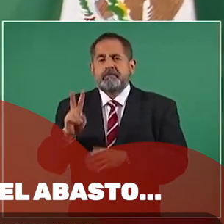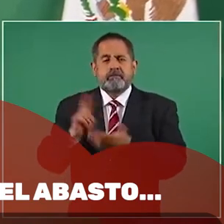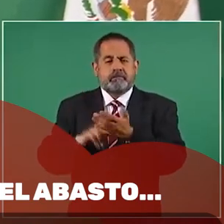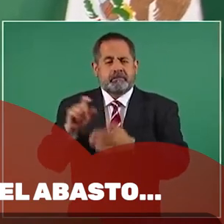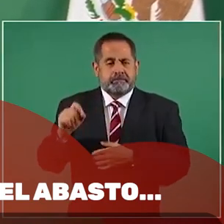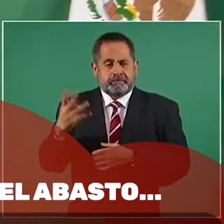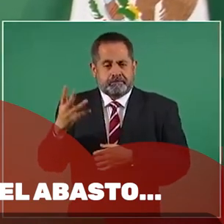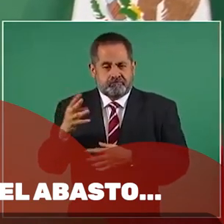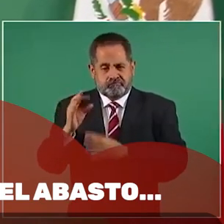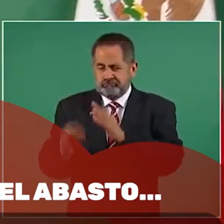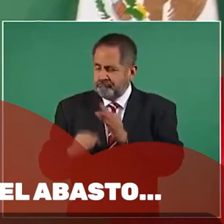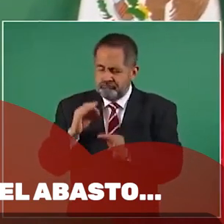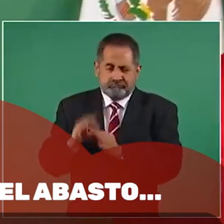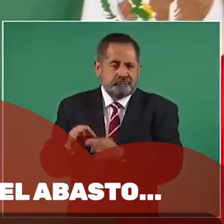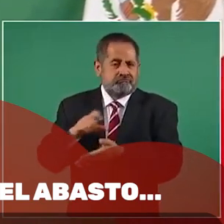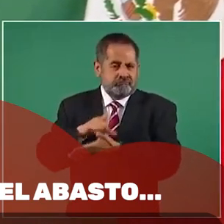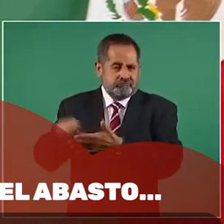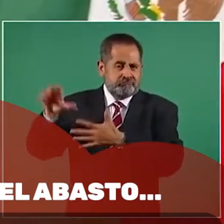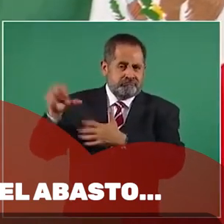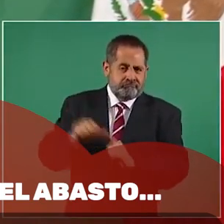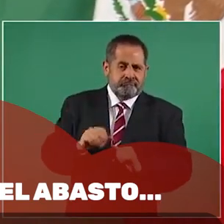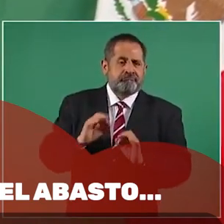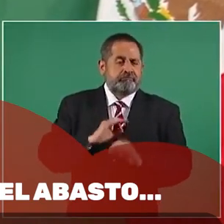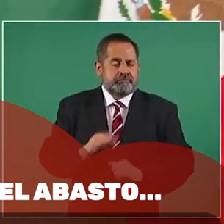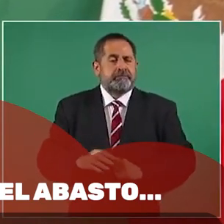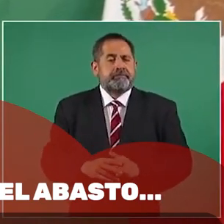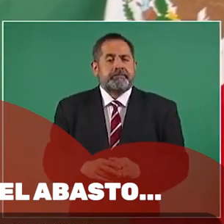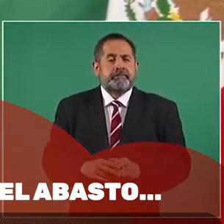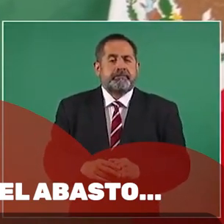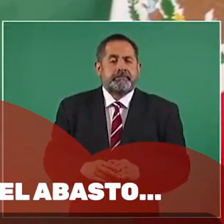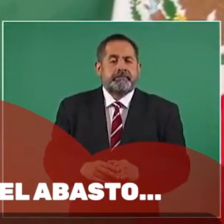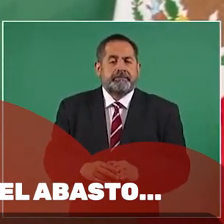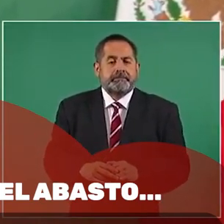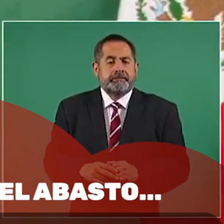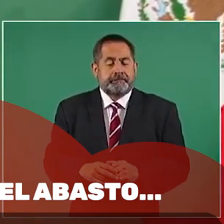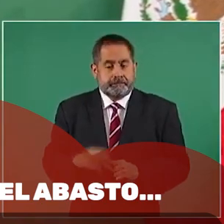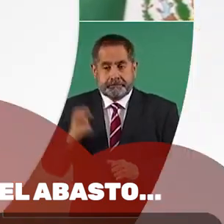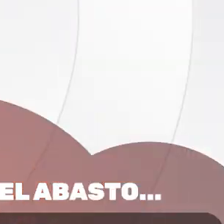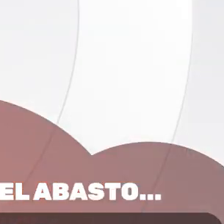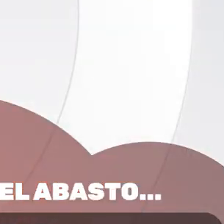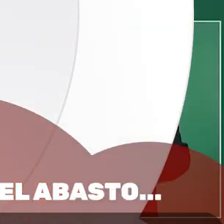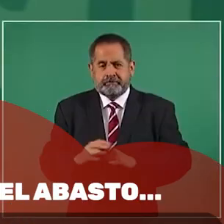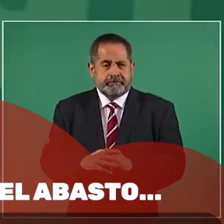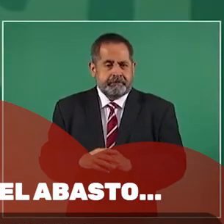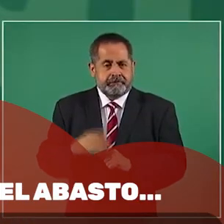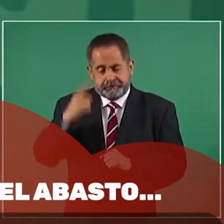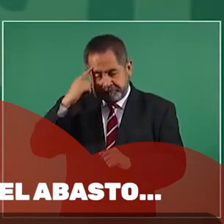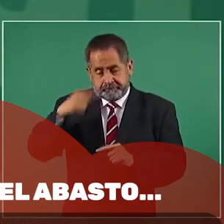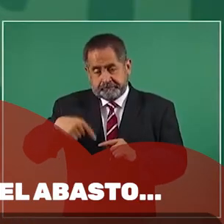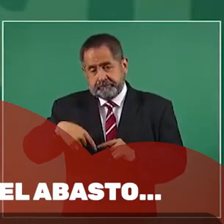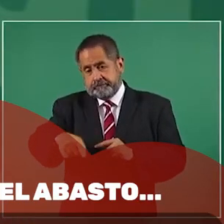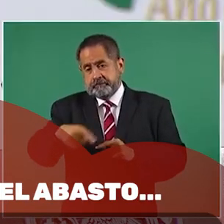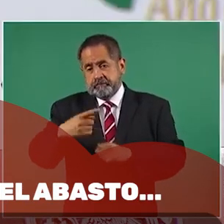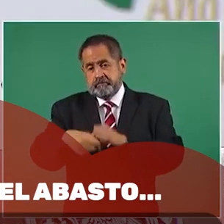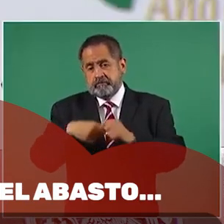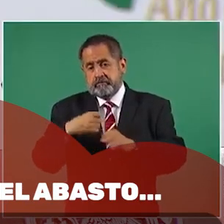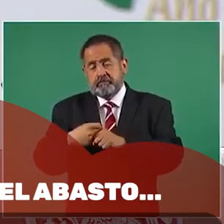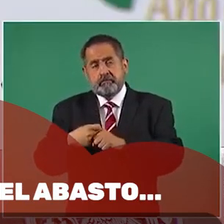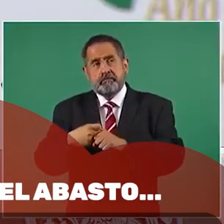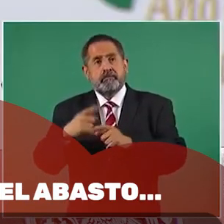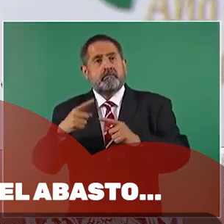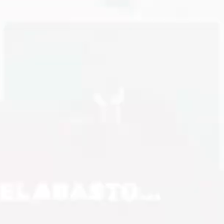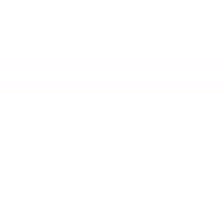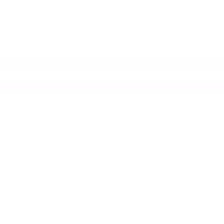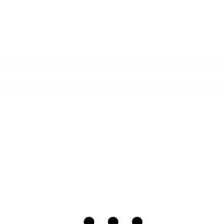atención médica y los medicamentos gratuitos, que fue compromiso que hicimos, resaltó AMLO en su conferencia de prensa matutina. Para terminar el año próximo y